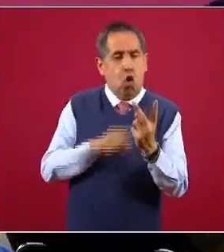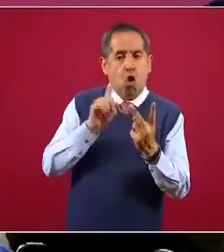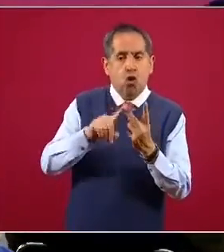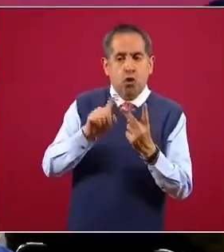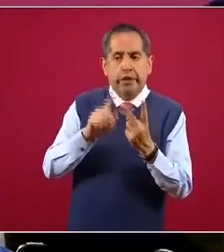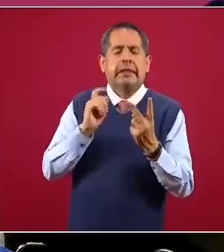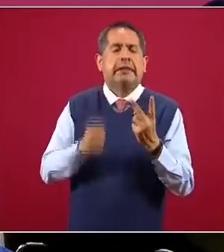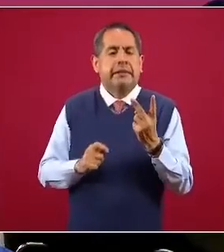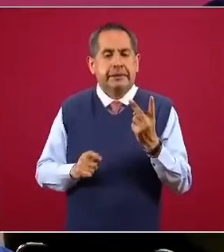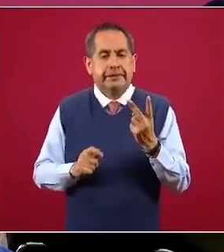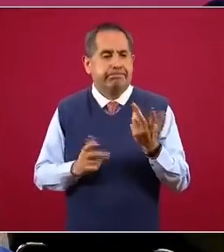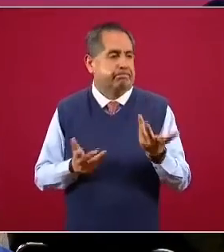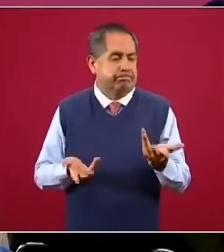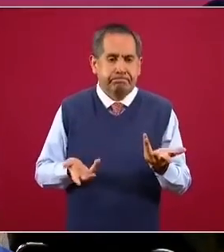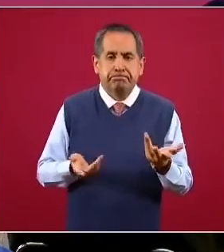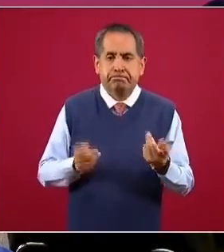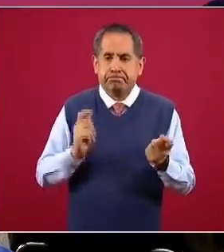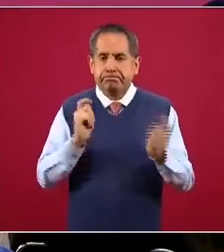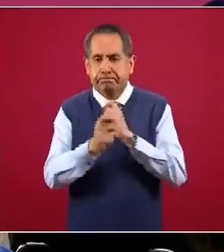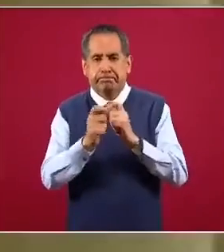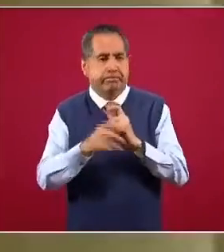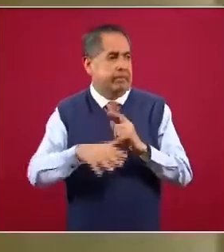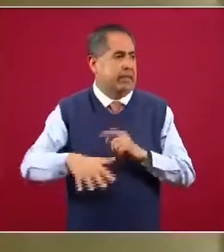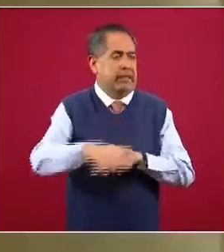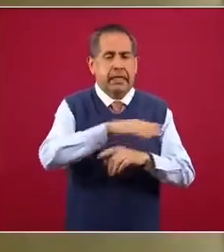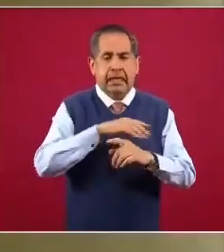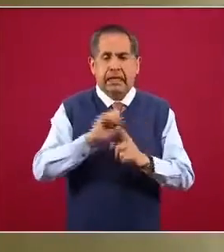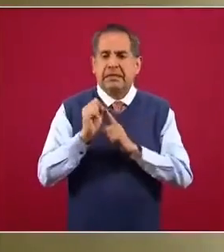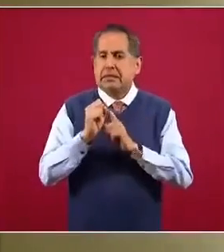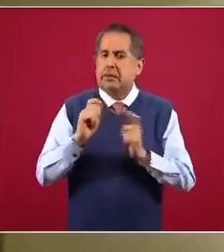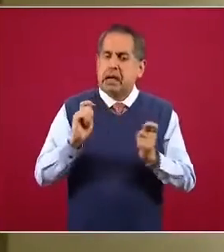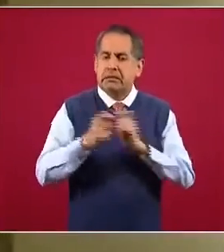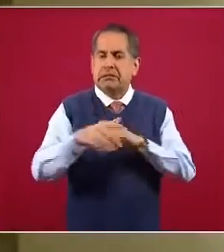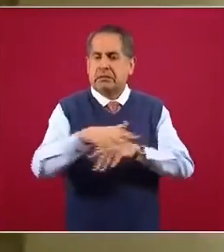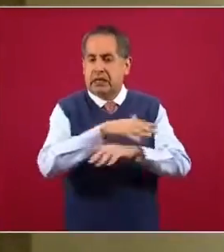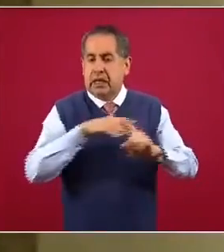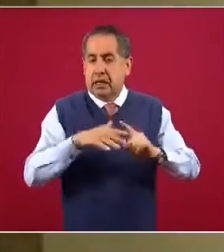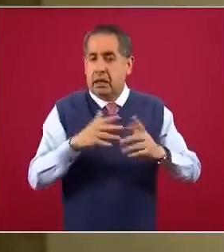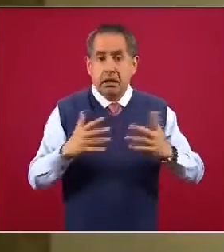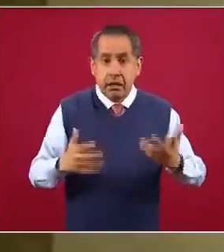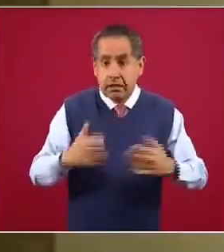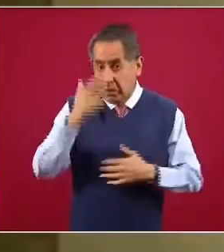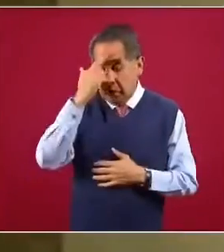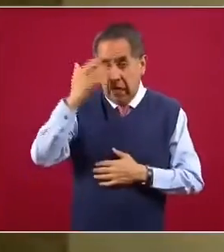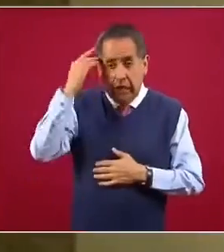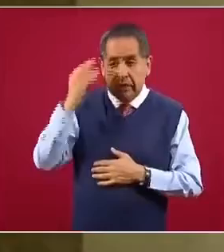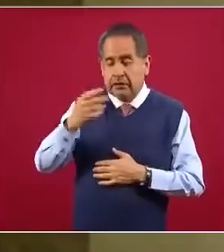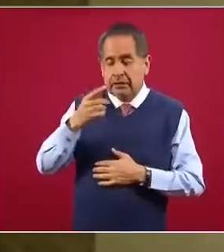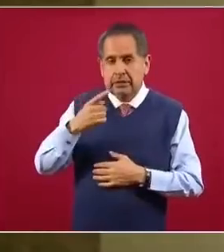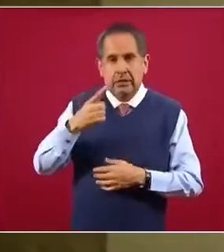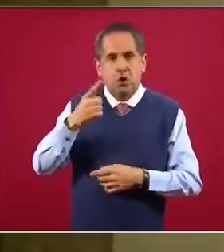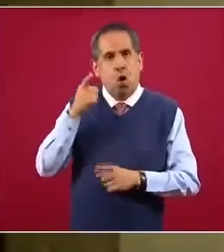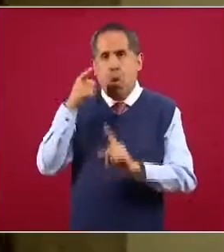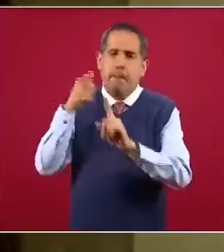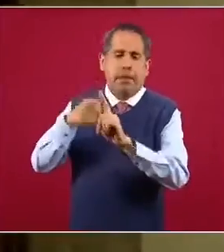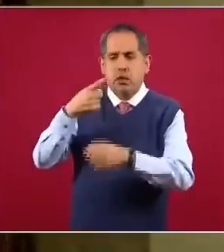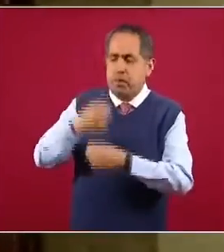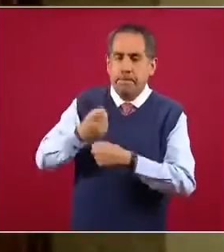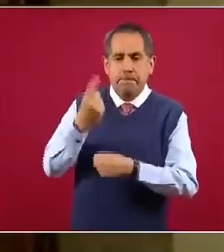es la transformación del sistema de atención. Y esto, desde que se puso como la prioridad número 1 también,